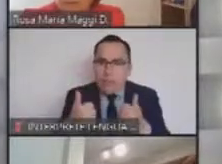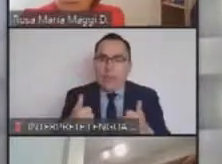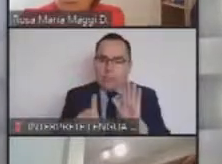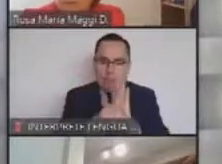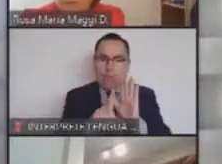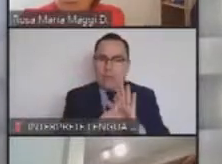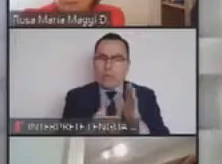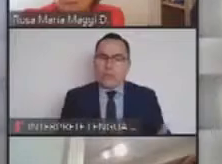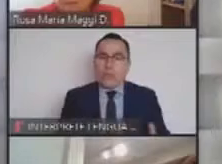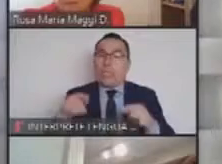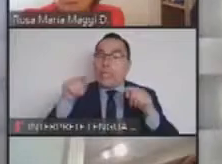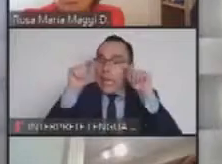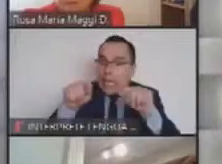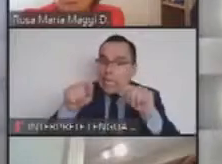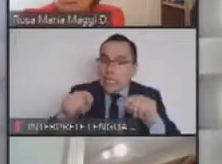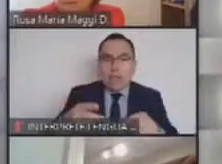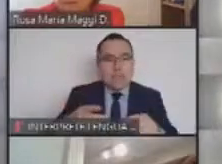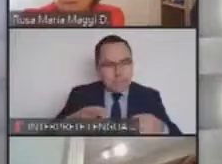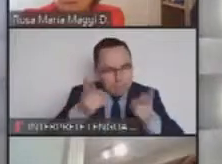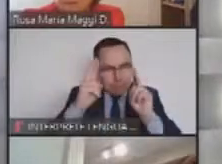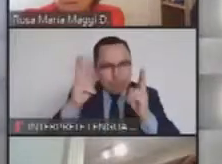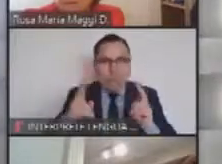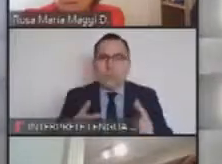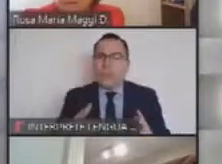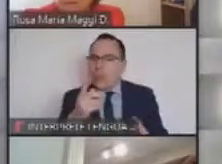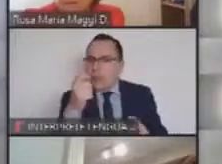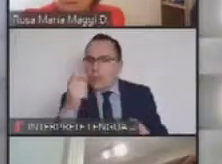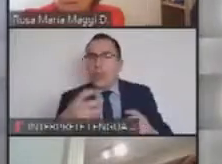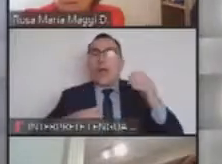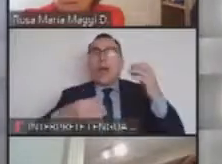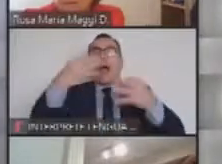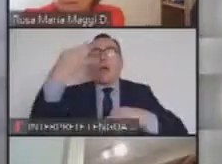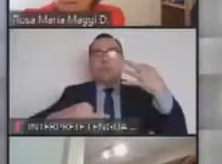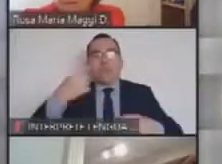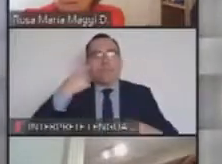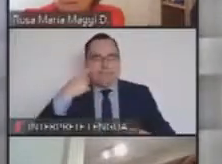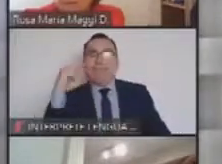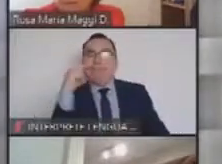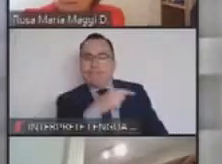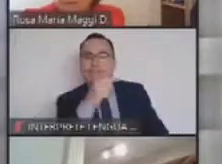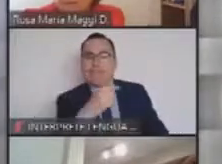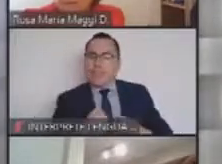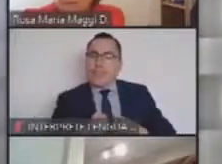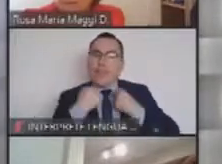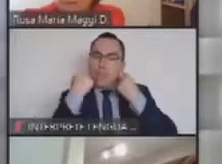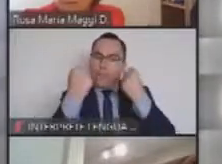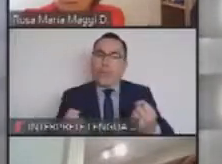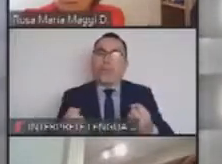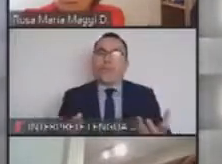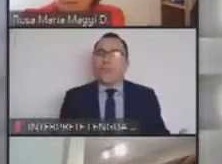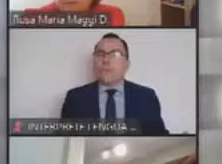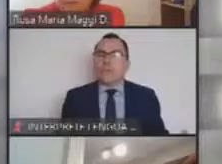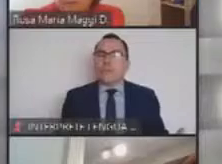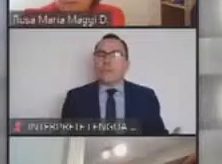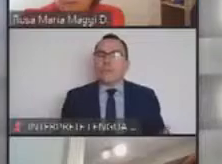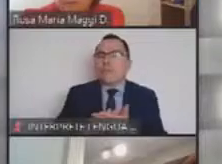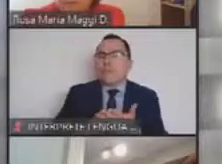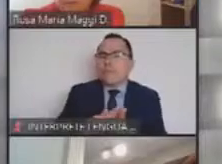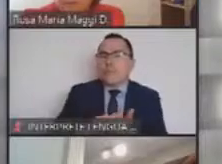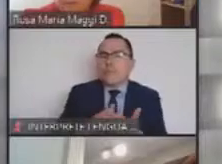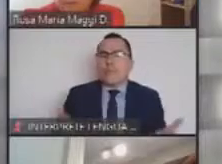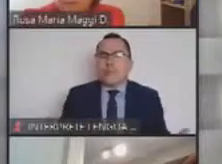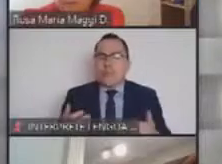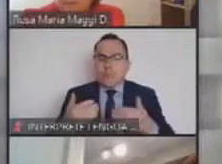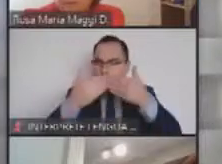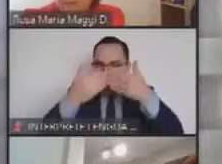ejercicio efectivo de los derechos, es lo que justifica y orienta el esfuerzo en cuanto a